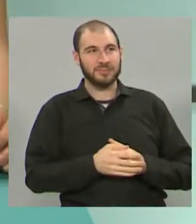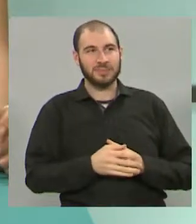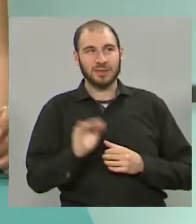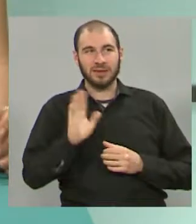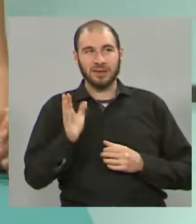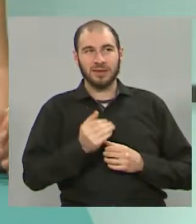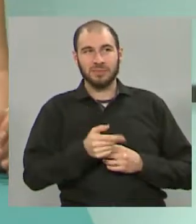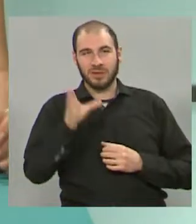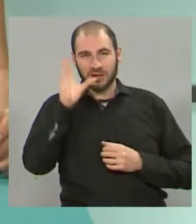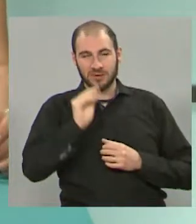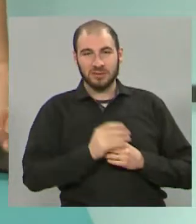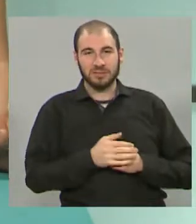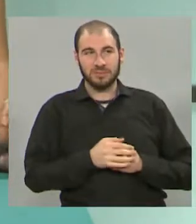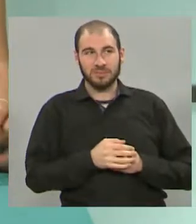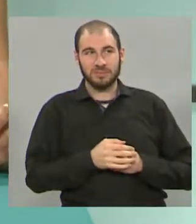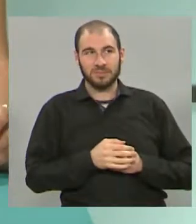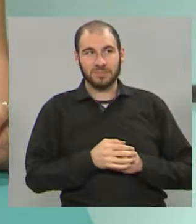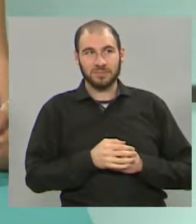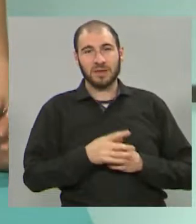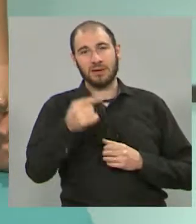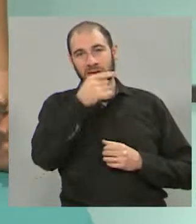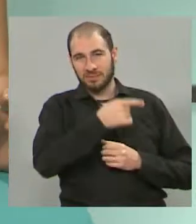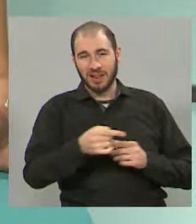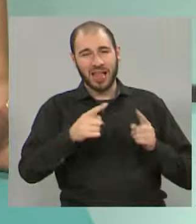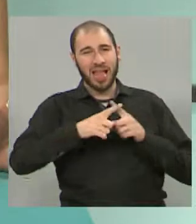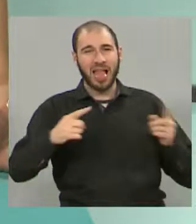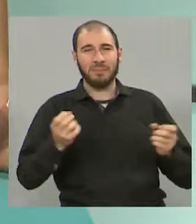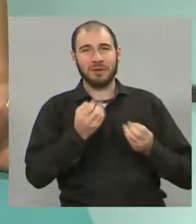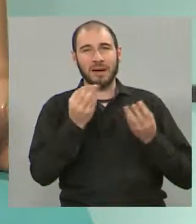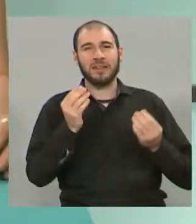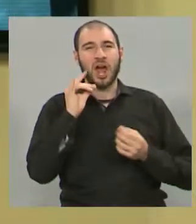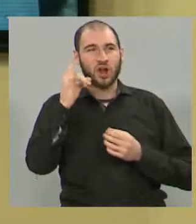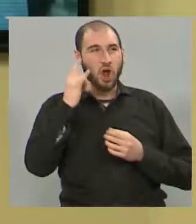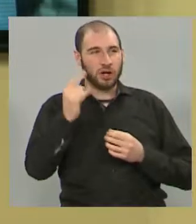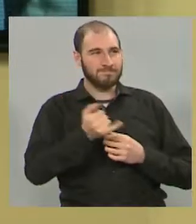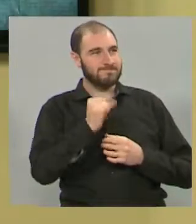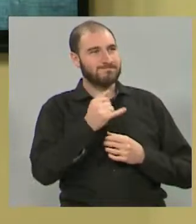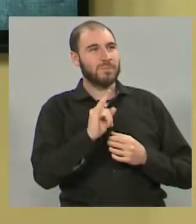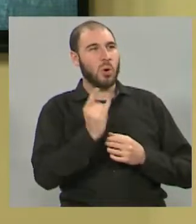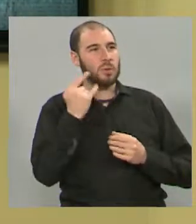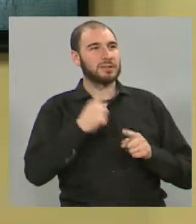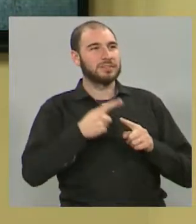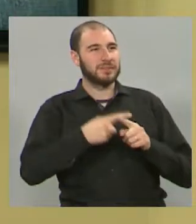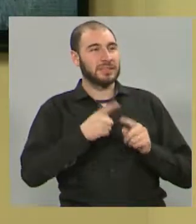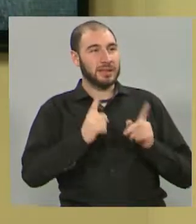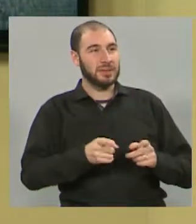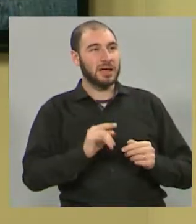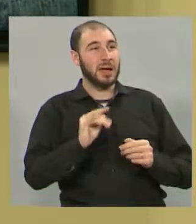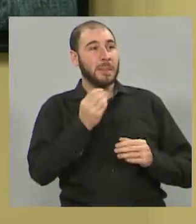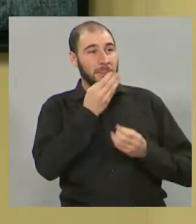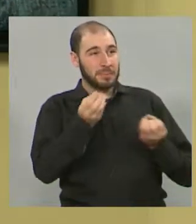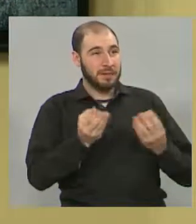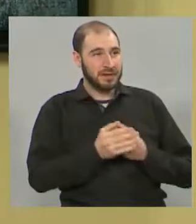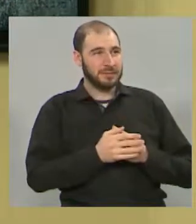hola virginia muy buenas noches la verdad que fue una semana muy larga con el primavera rock sí sí la verdad que la universidad estuvo festejando también la primavera y